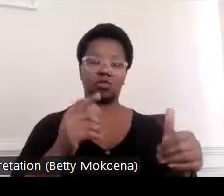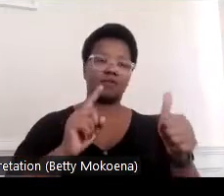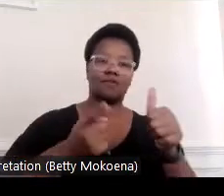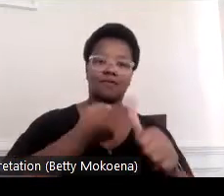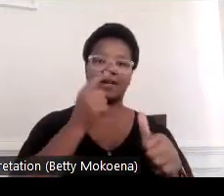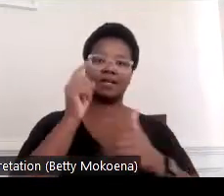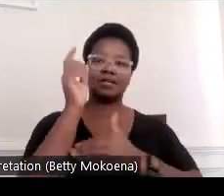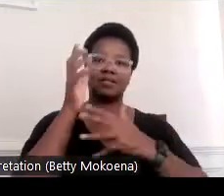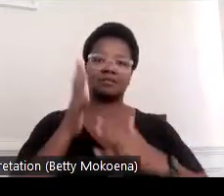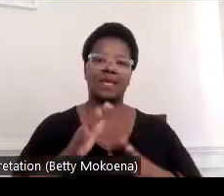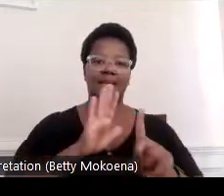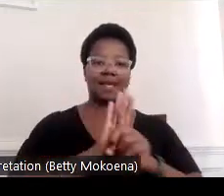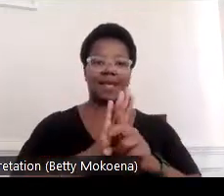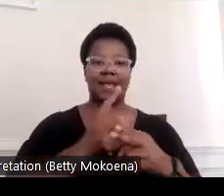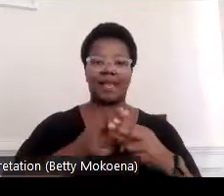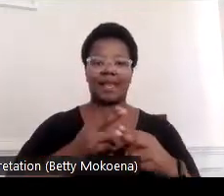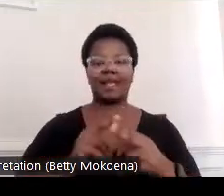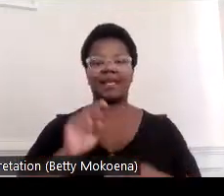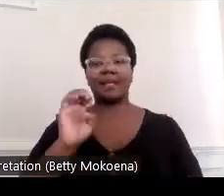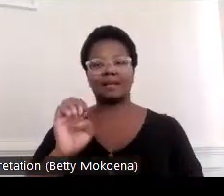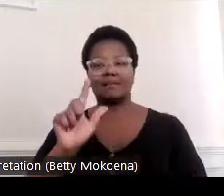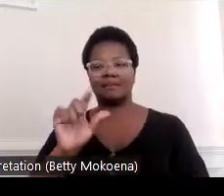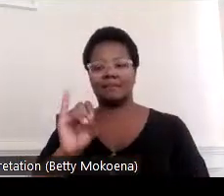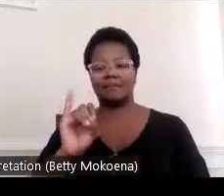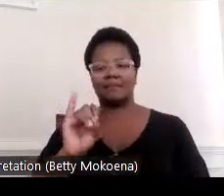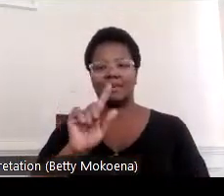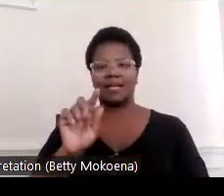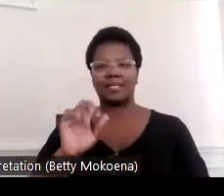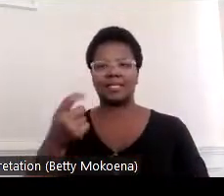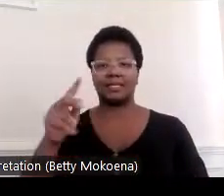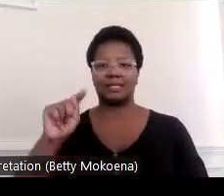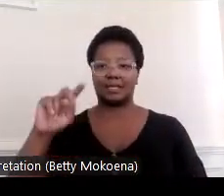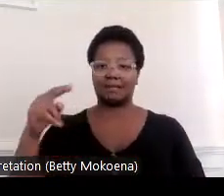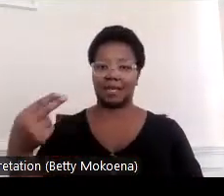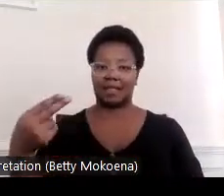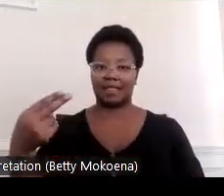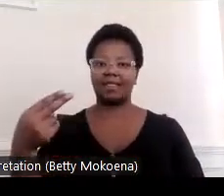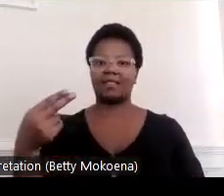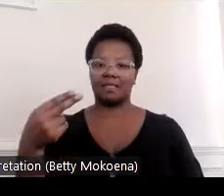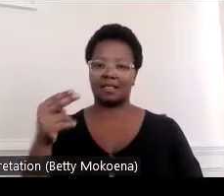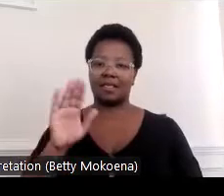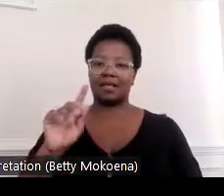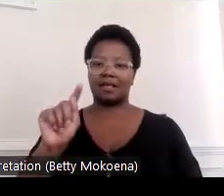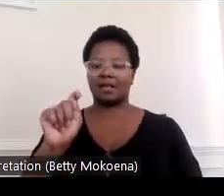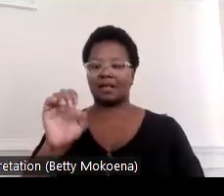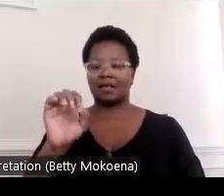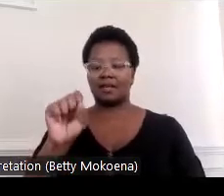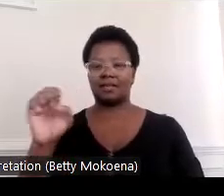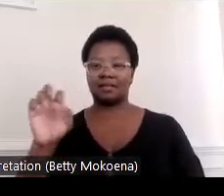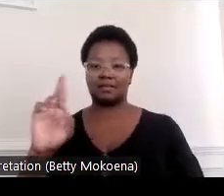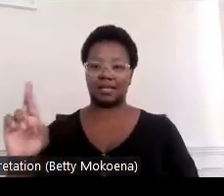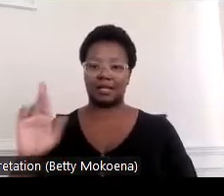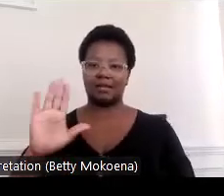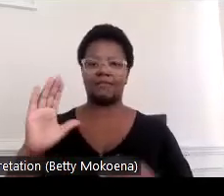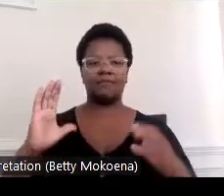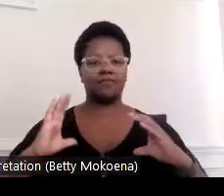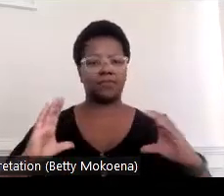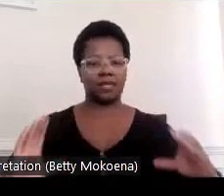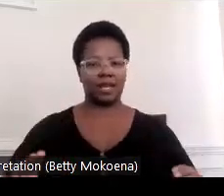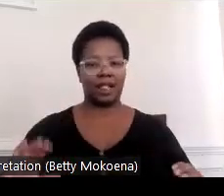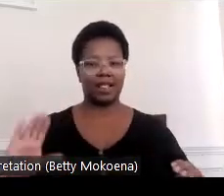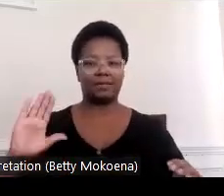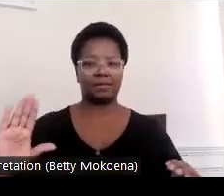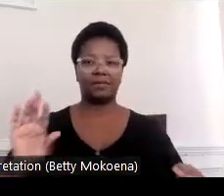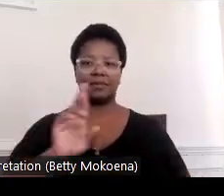y me gustaría introducirles a nuestro primer presentadora que es Elizabeth que es un abogado de cliente